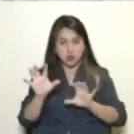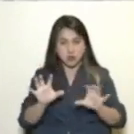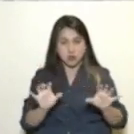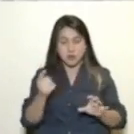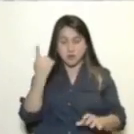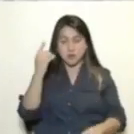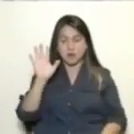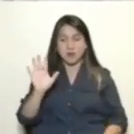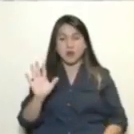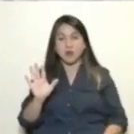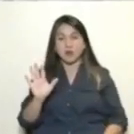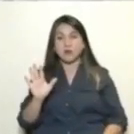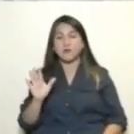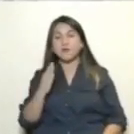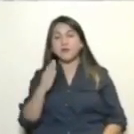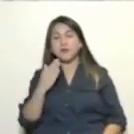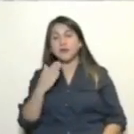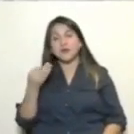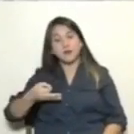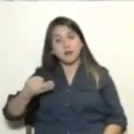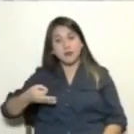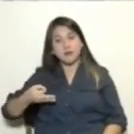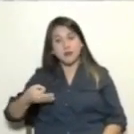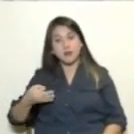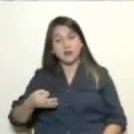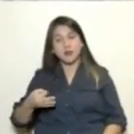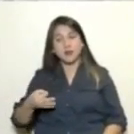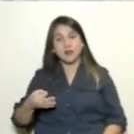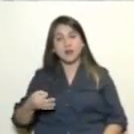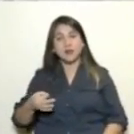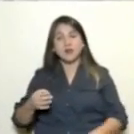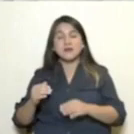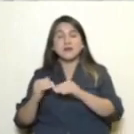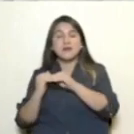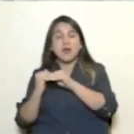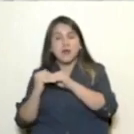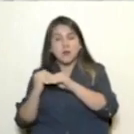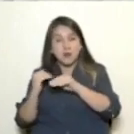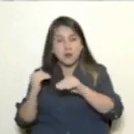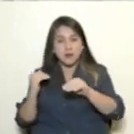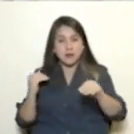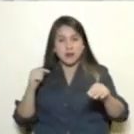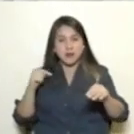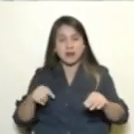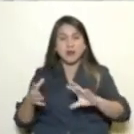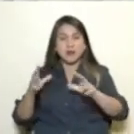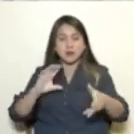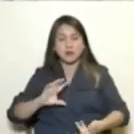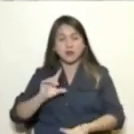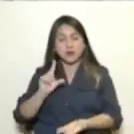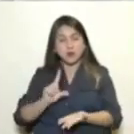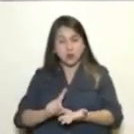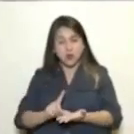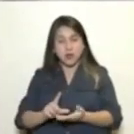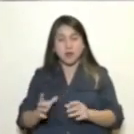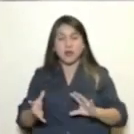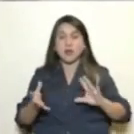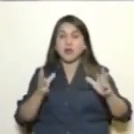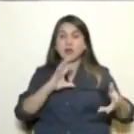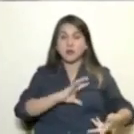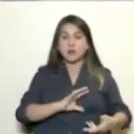primero, tanto a lo anterior, efectivamente se va a mantener este mundo local y el